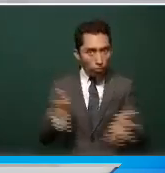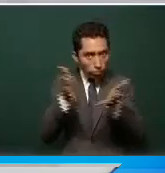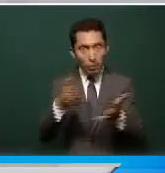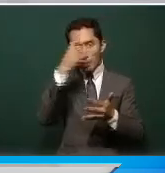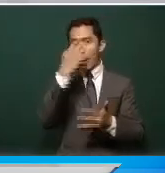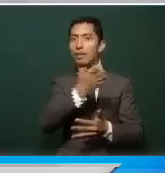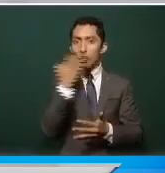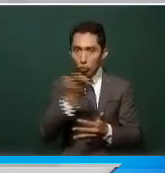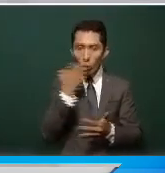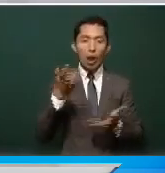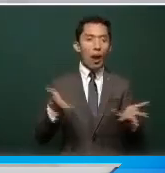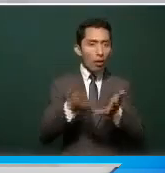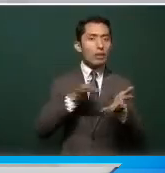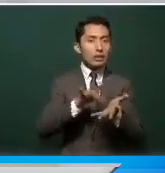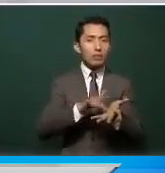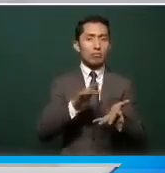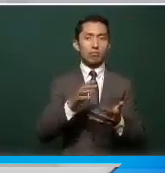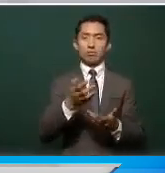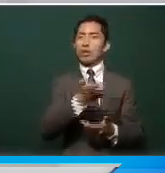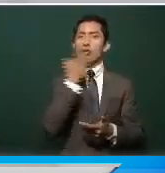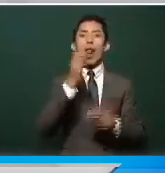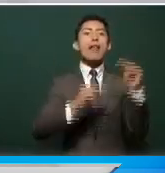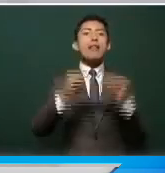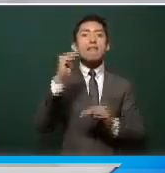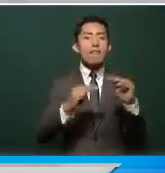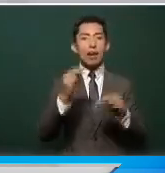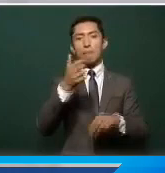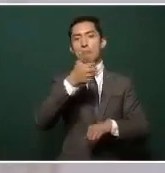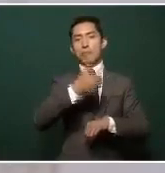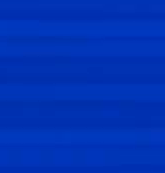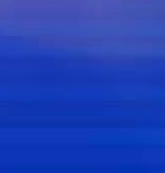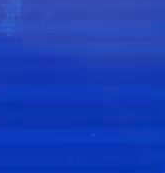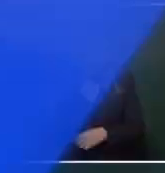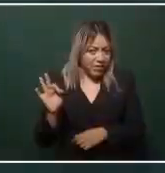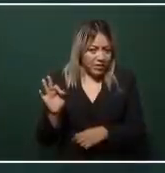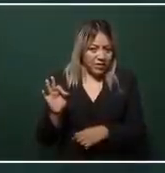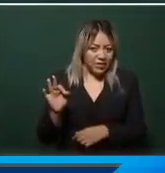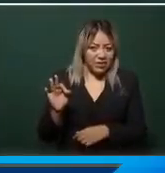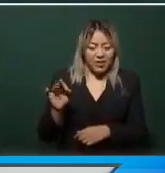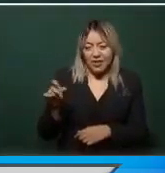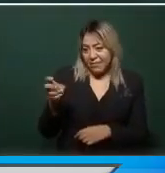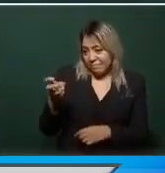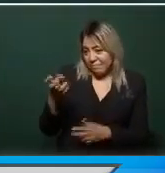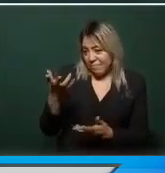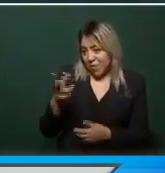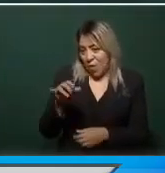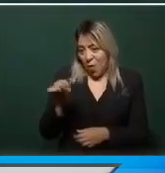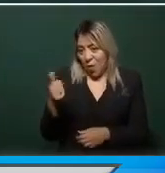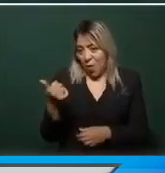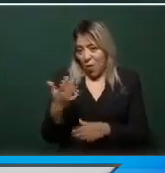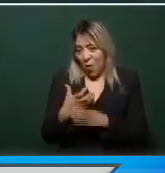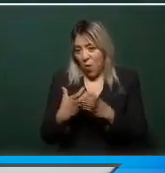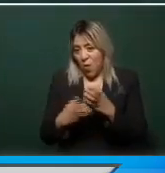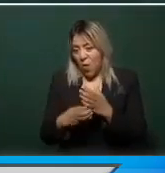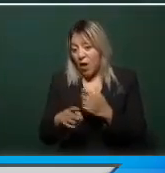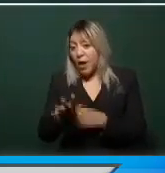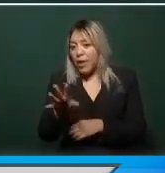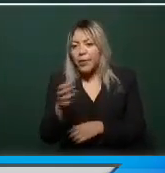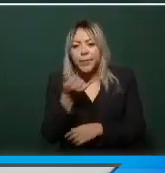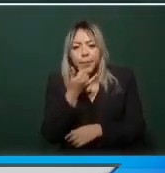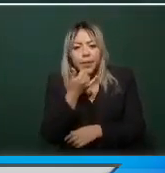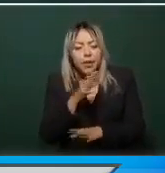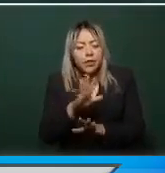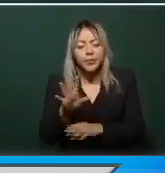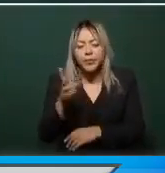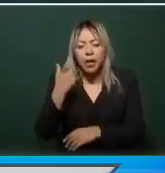respetará la autonomía, pero no se permitirá la corrupción ni los cacicazgos. Aranceles al tomate. Lo del tomate se